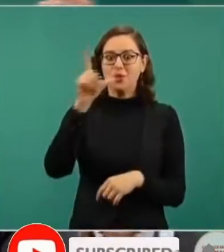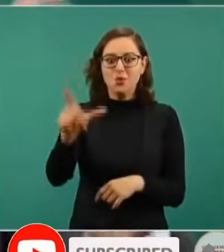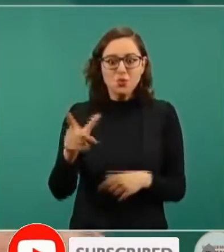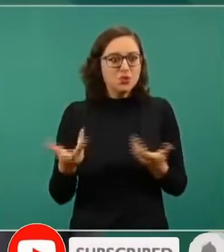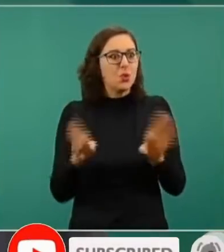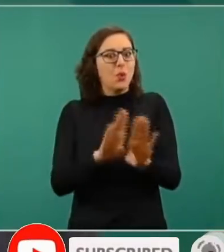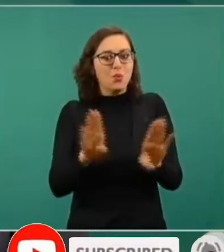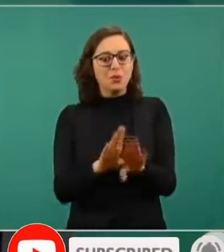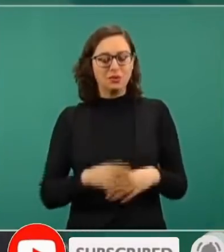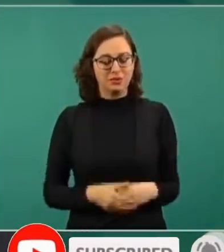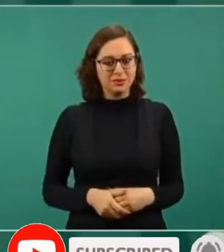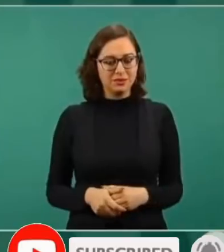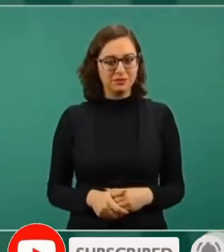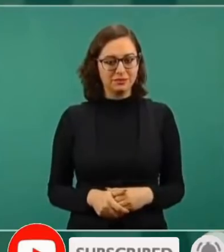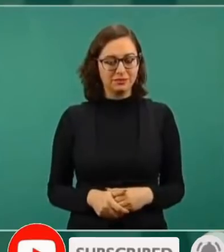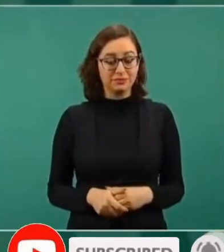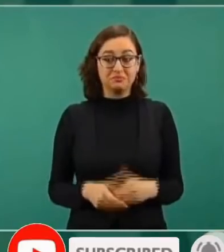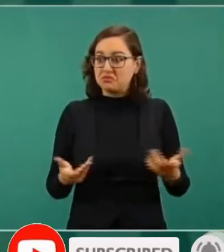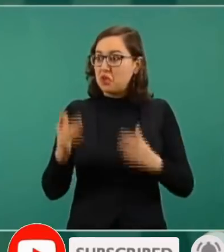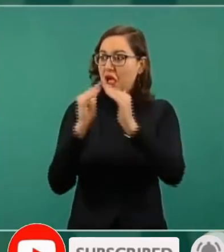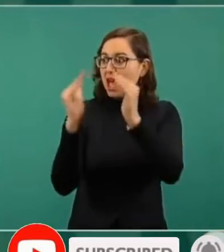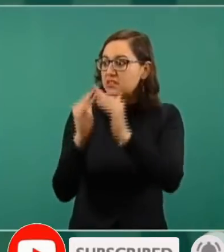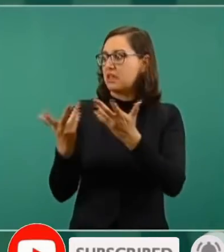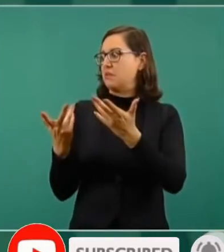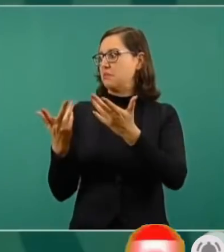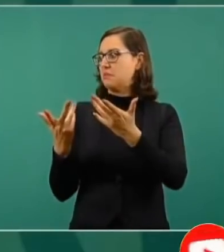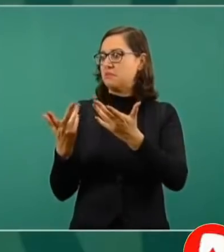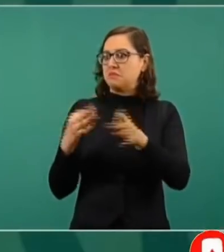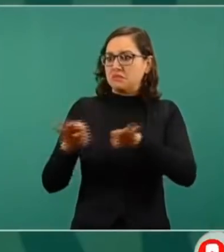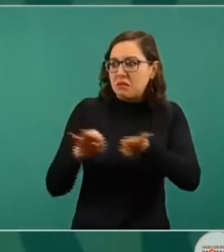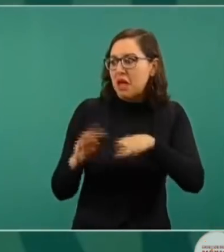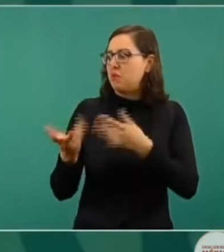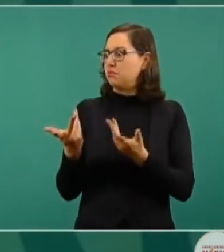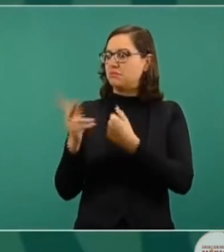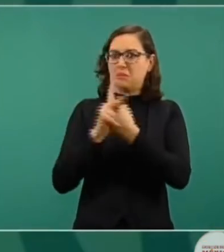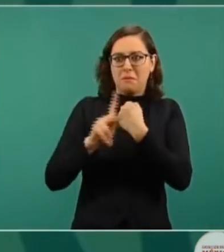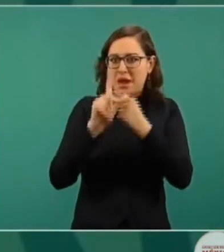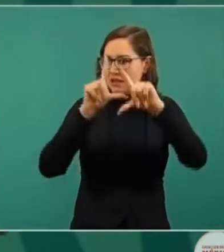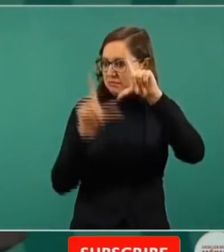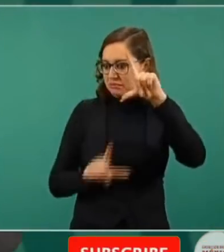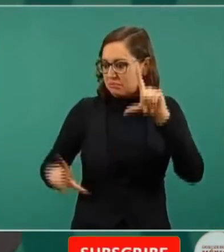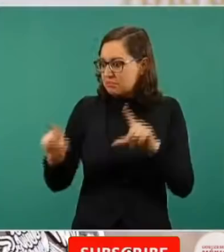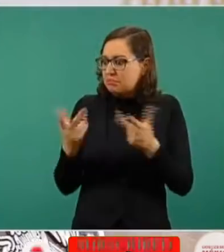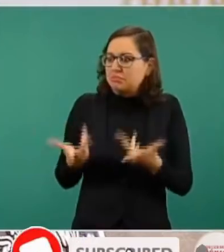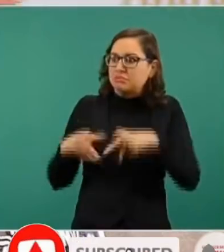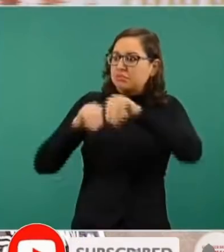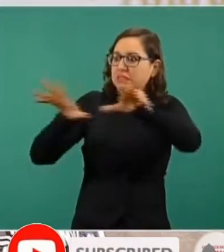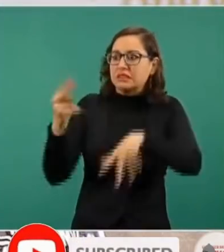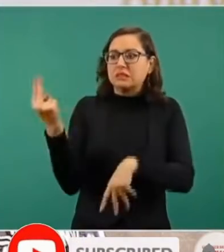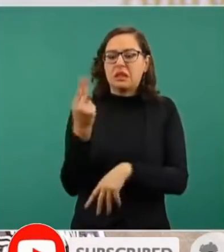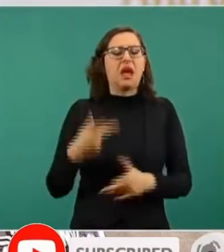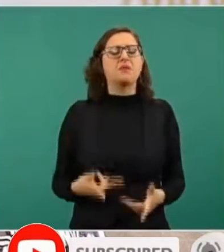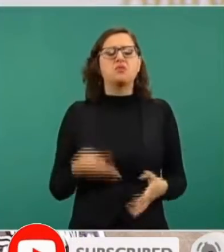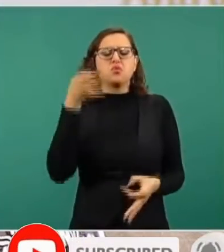a todo el país. No importa. Los jueces no se han dado cuenta de eso. Recientemente votaron en contra de un